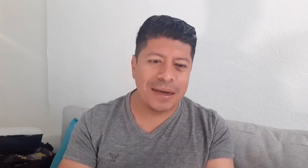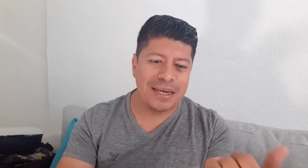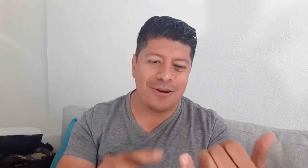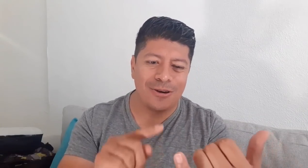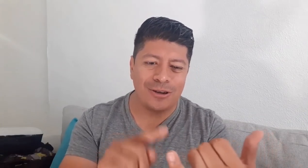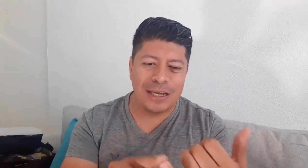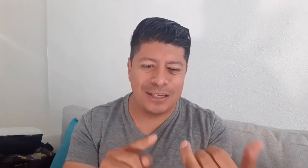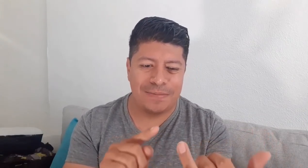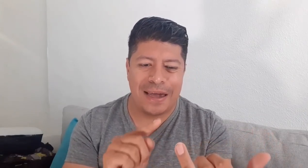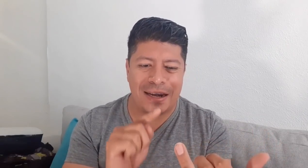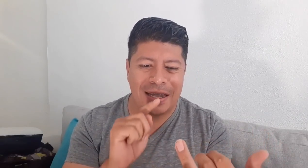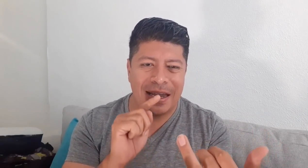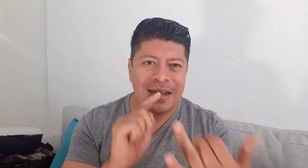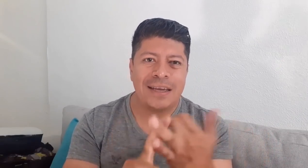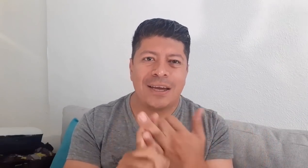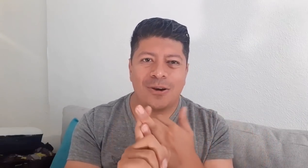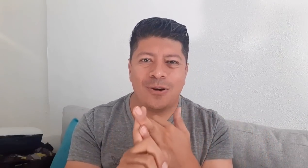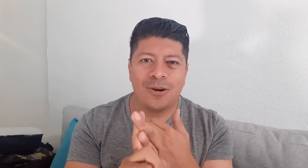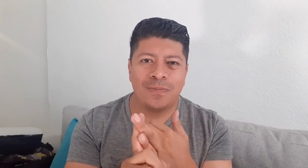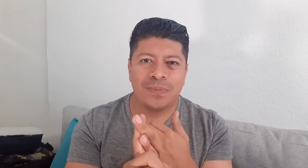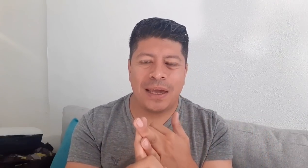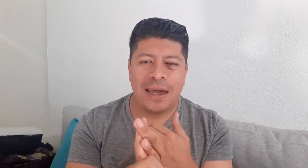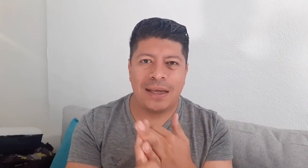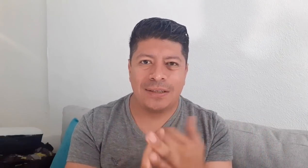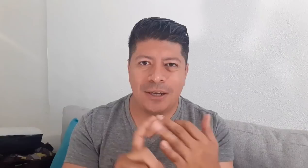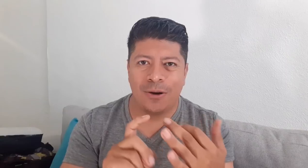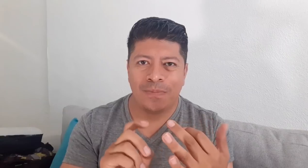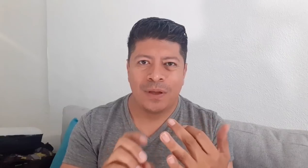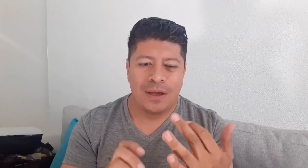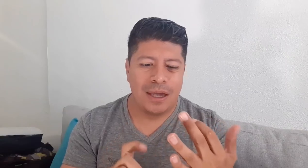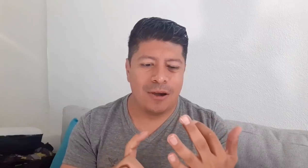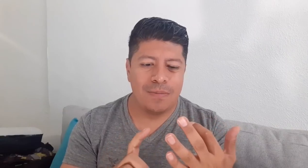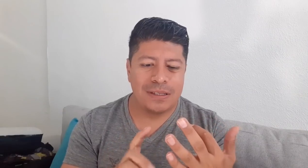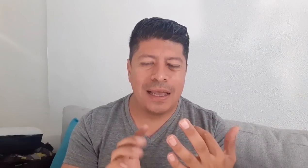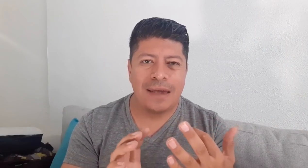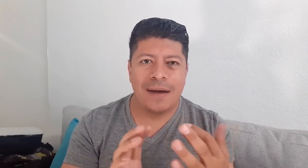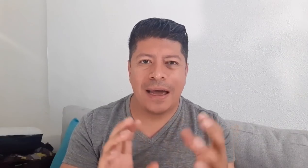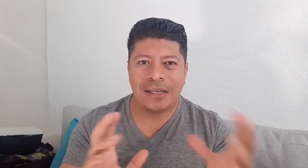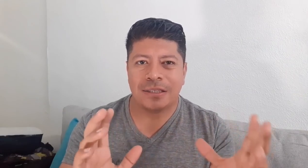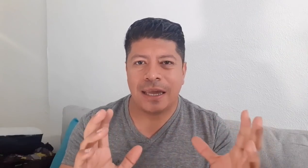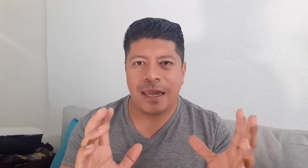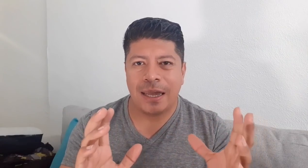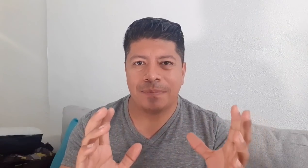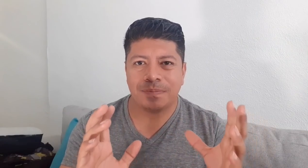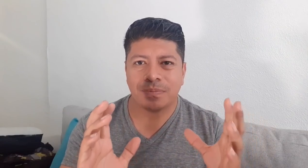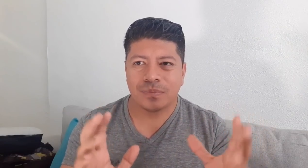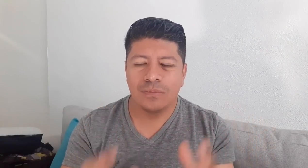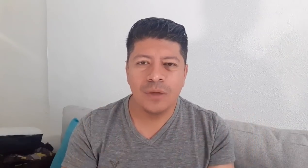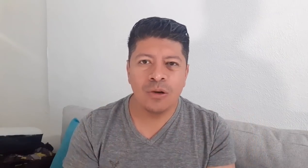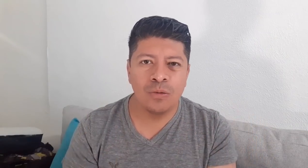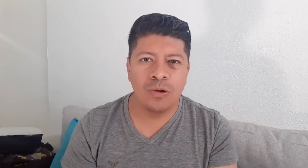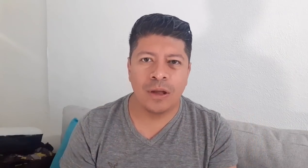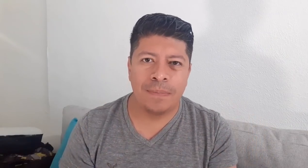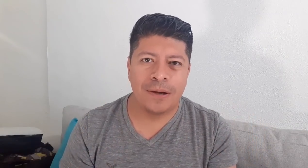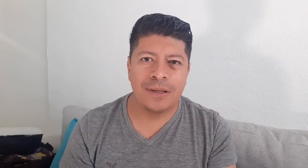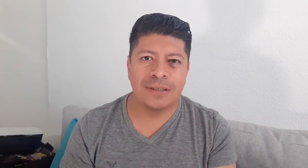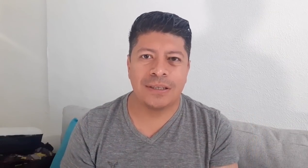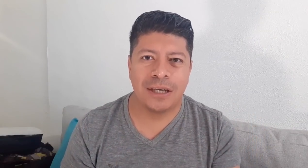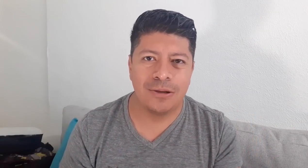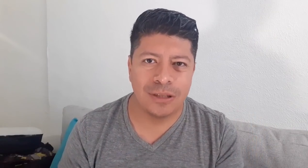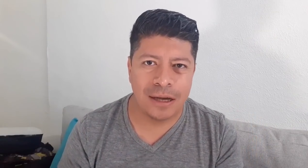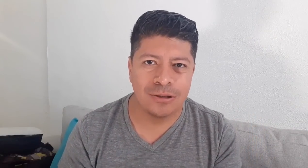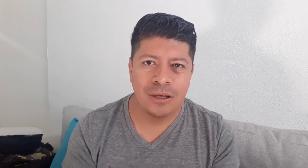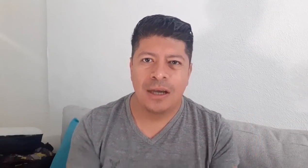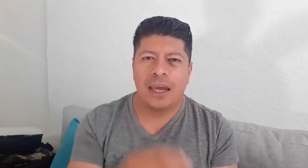Ciudad de México con Denise Merker, con Ciro Gómez Leiva, este cúmulo de